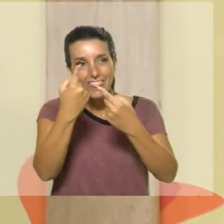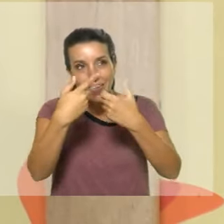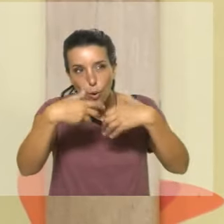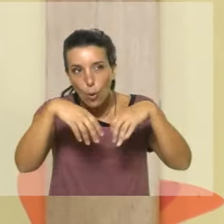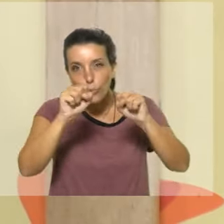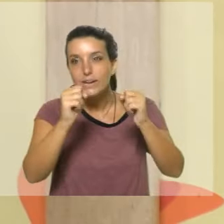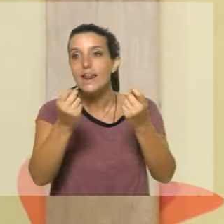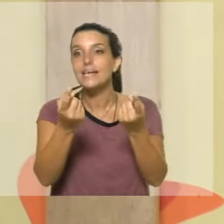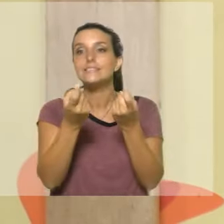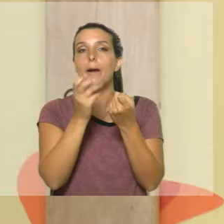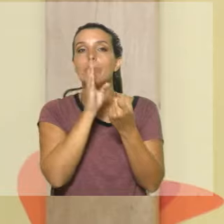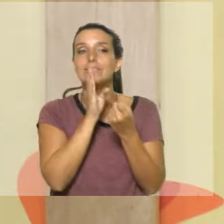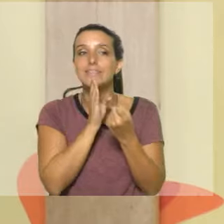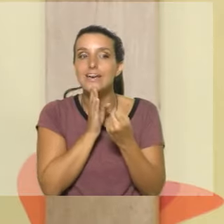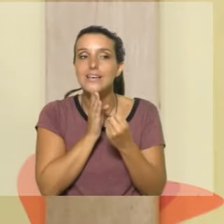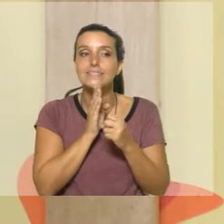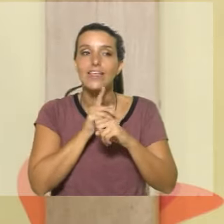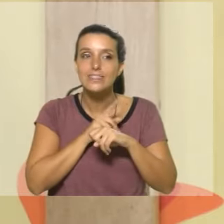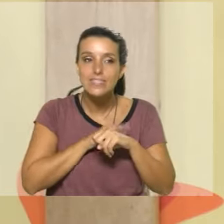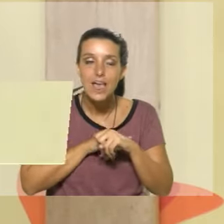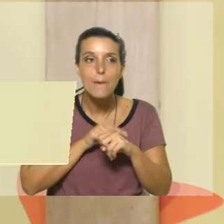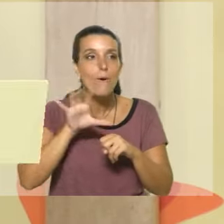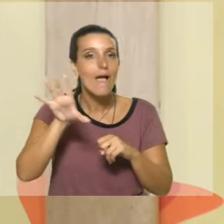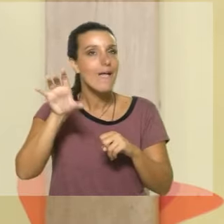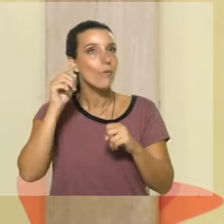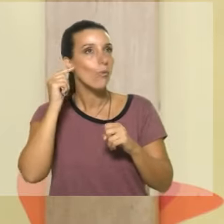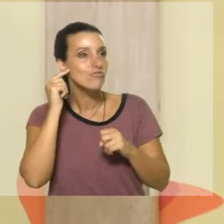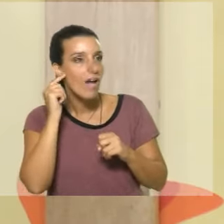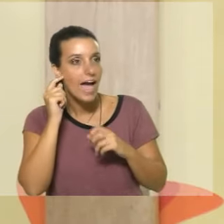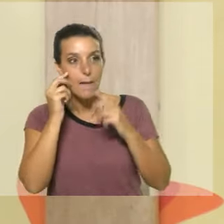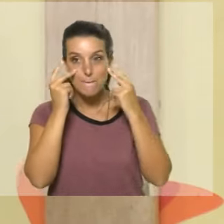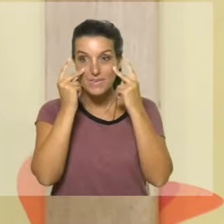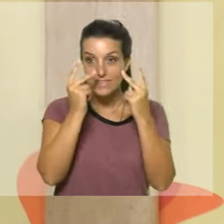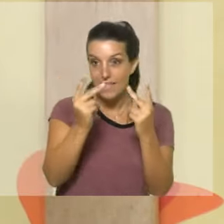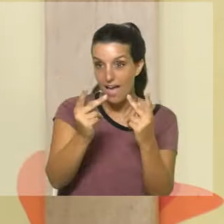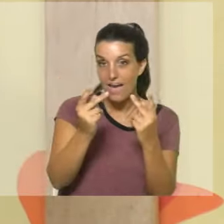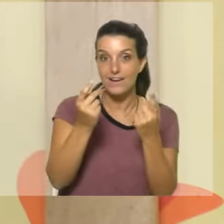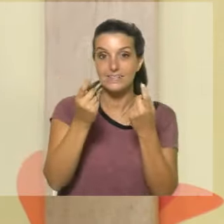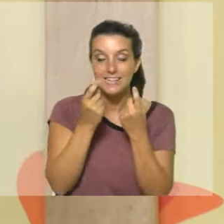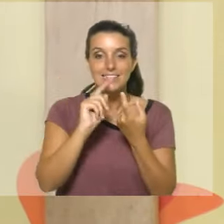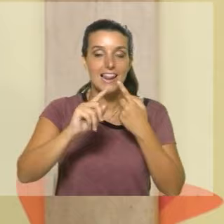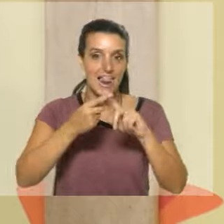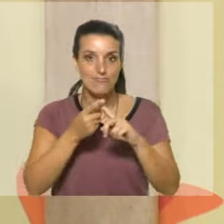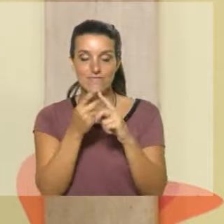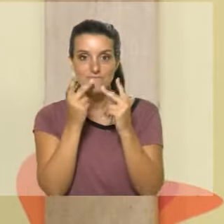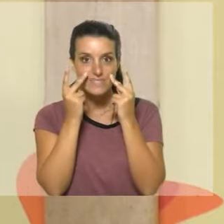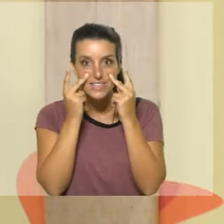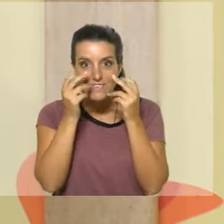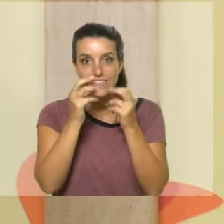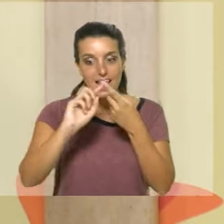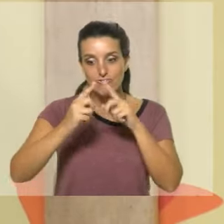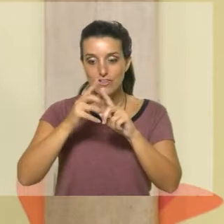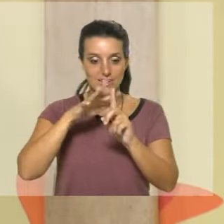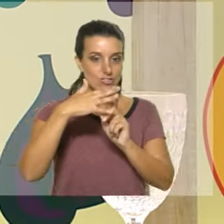necesitamos también más tiempo Escuchar más observar más y tener ese vínculo con con las personas que nos